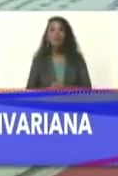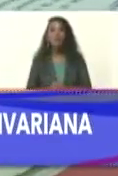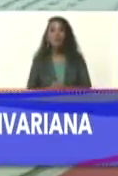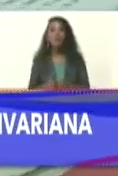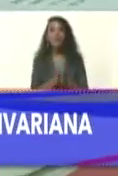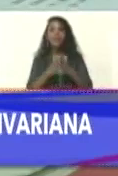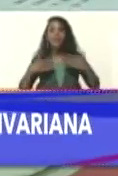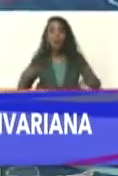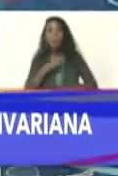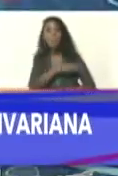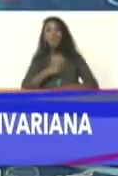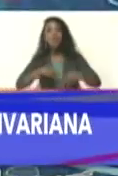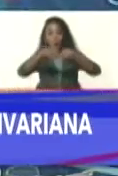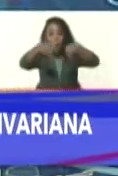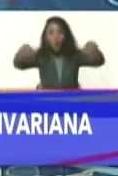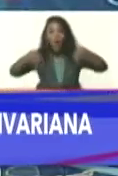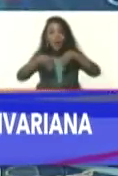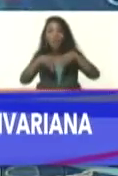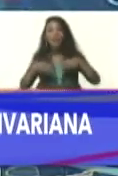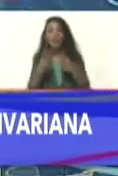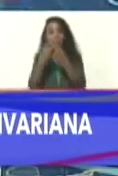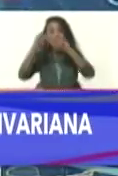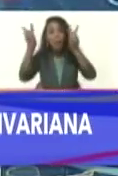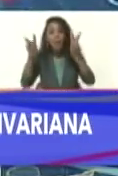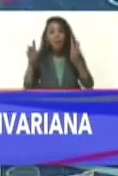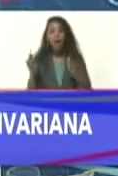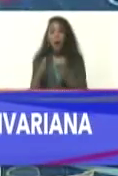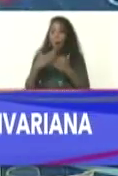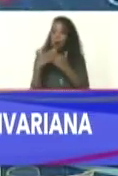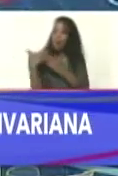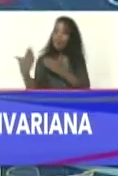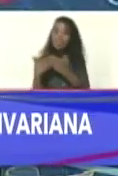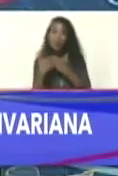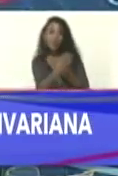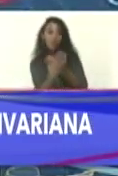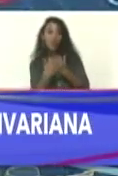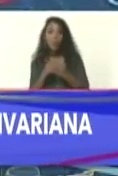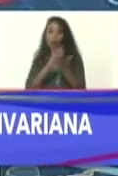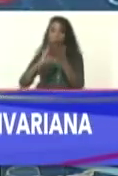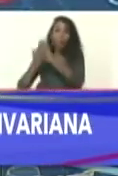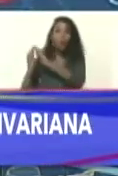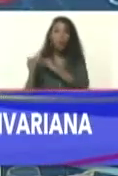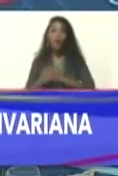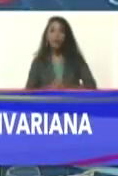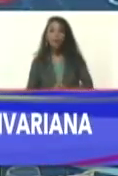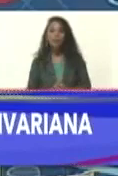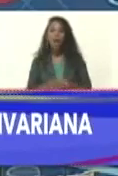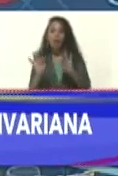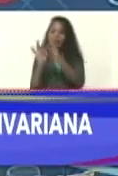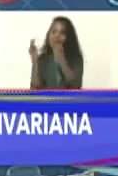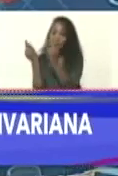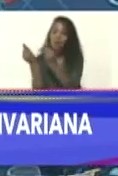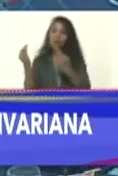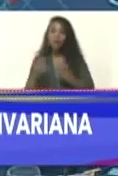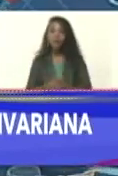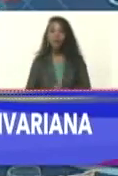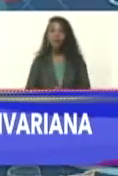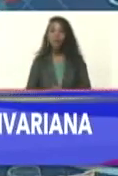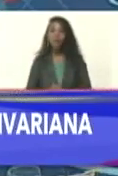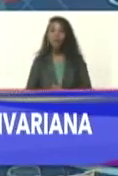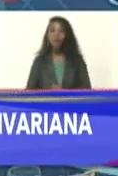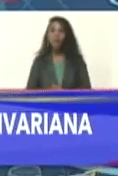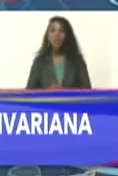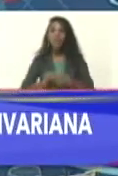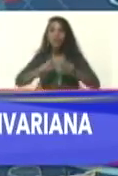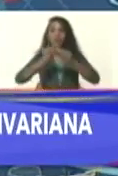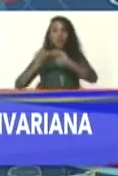Gran misión Cuadrantes de Paz, por el vecino, por la vecina, por la comunidad, por la familia. Por eso